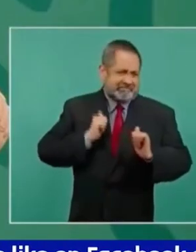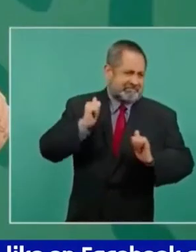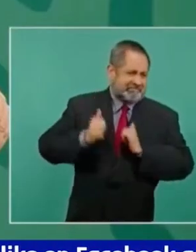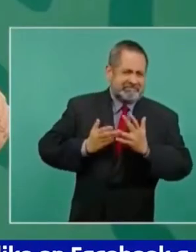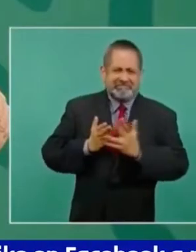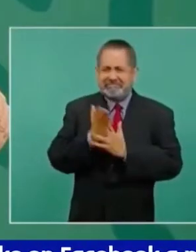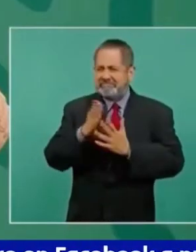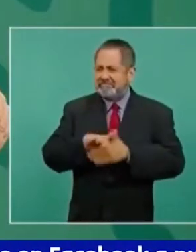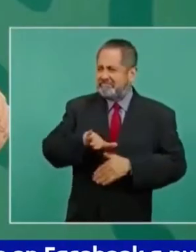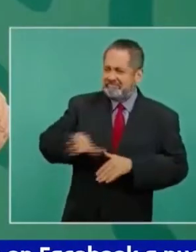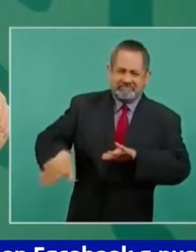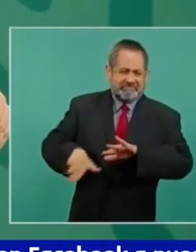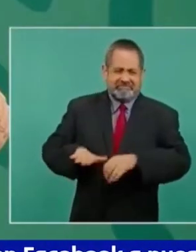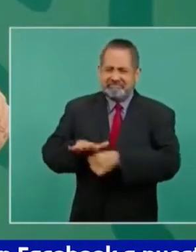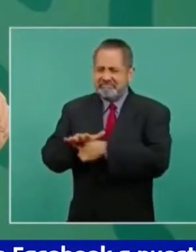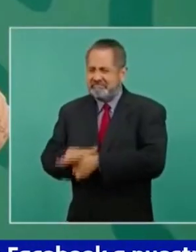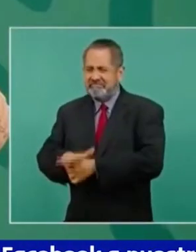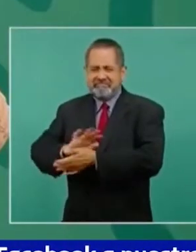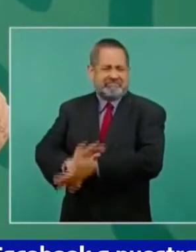índole.